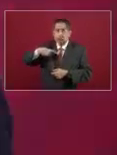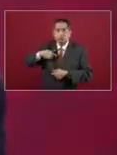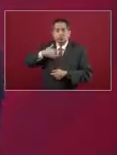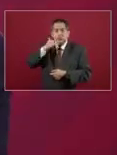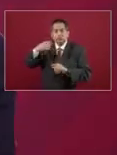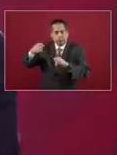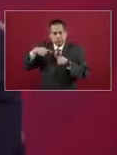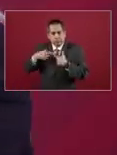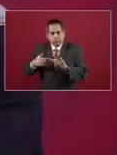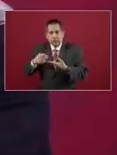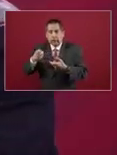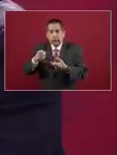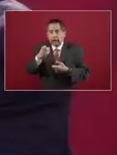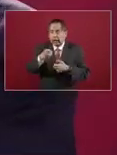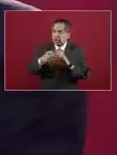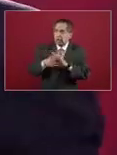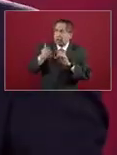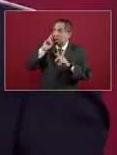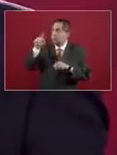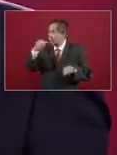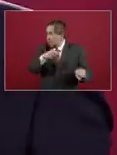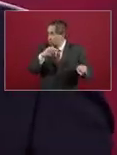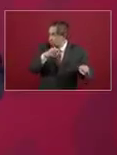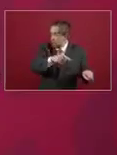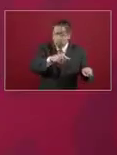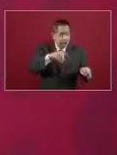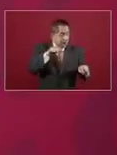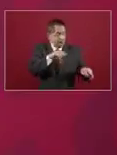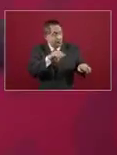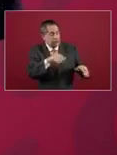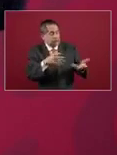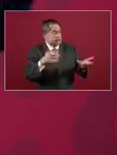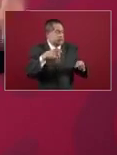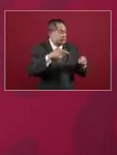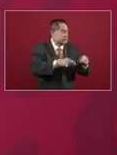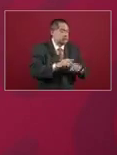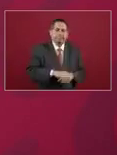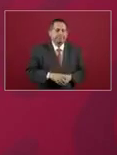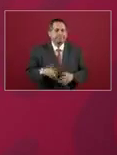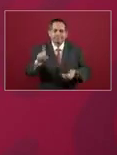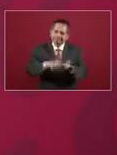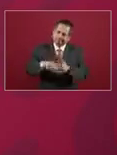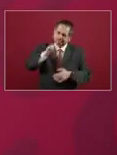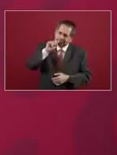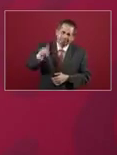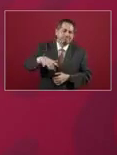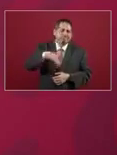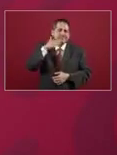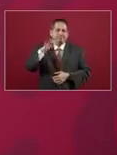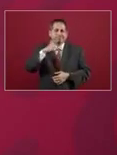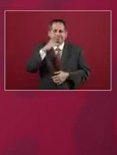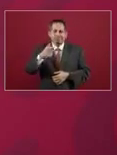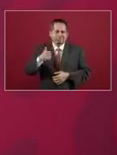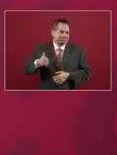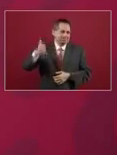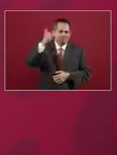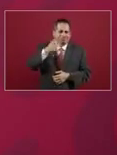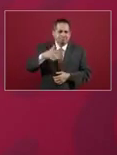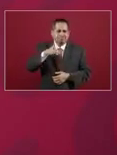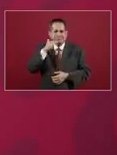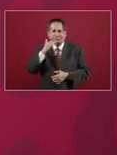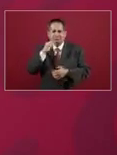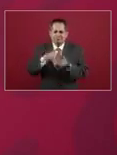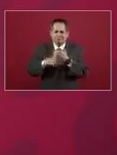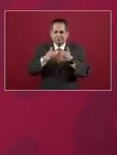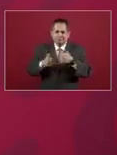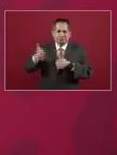Y ahí nos tenían distraídos. Era lo mismo de la corrupción. Corrupto era ladrón,